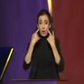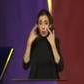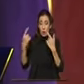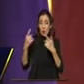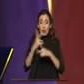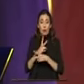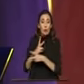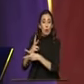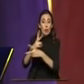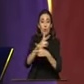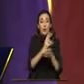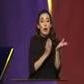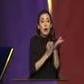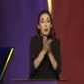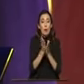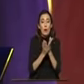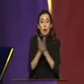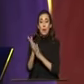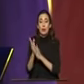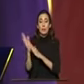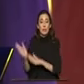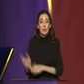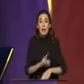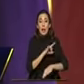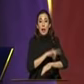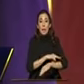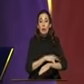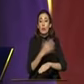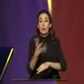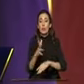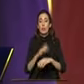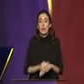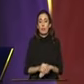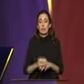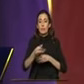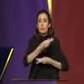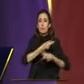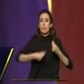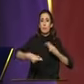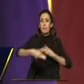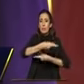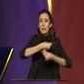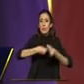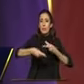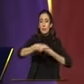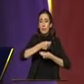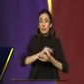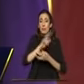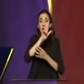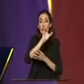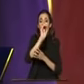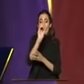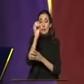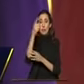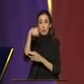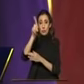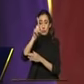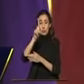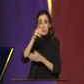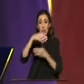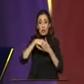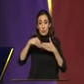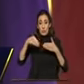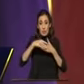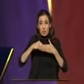prescindir de un servicio higiénico por las noches. Invertimos 300 millones en reparaciones y en viviendas nuevas